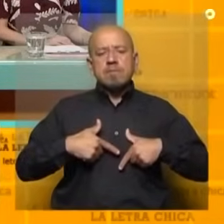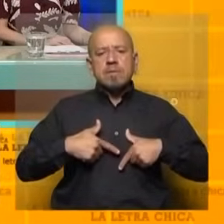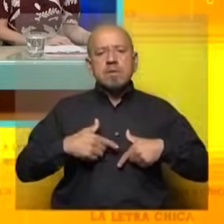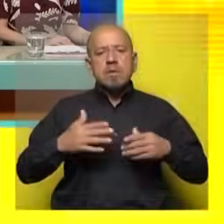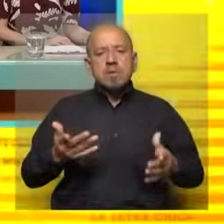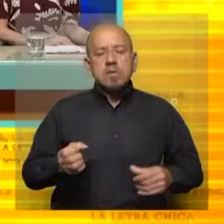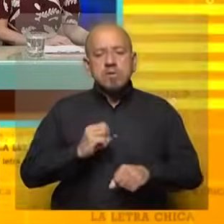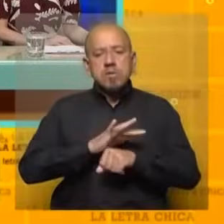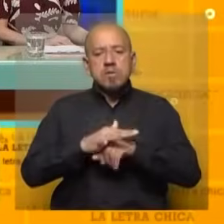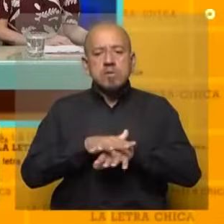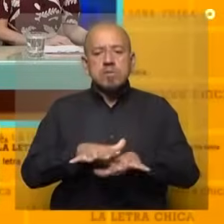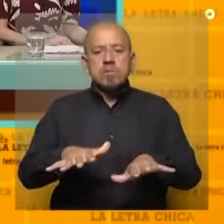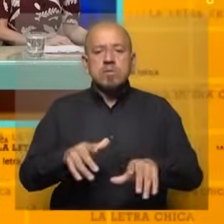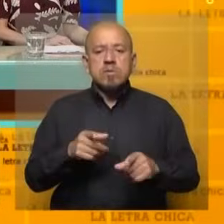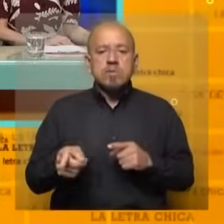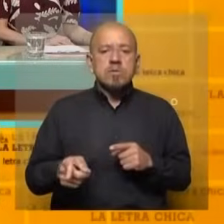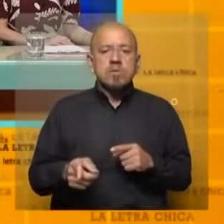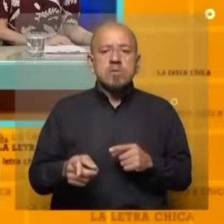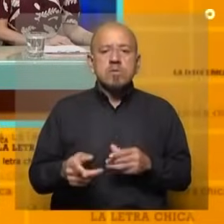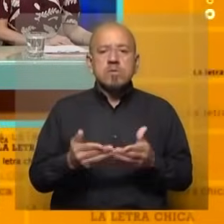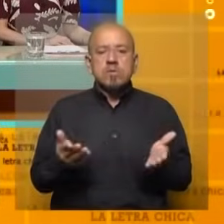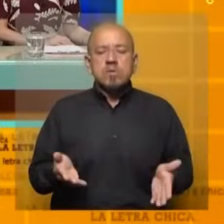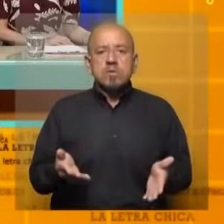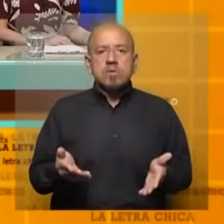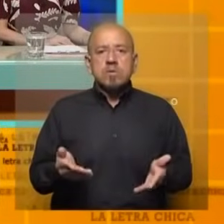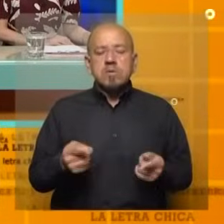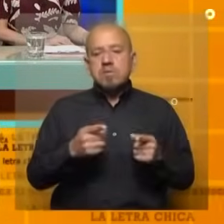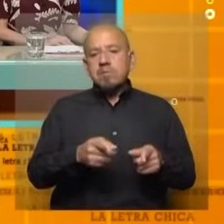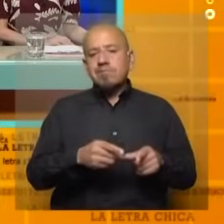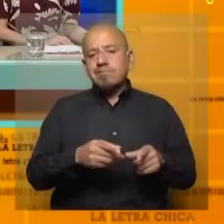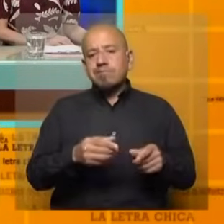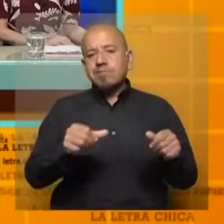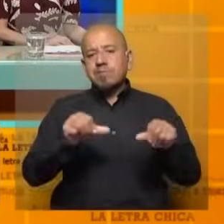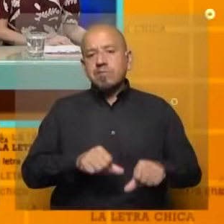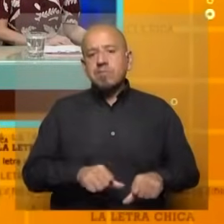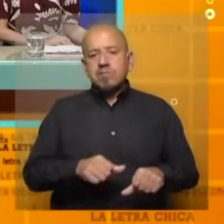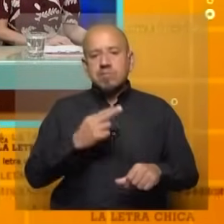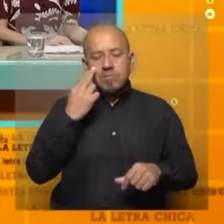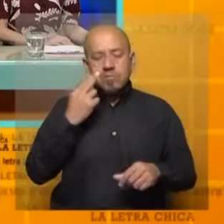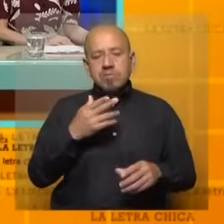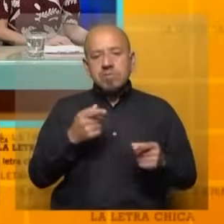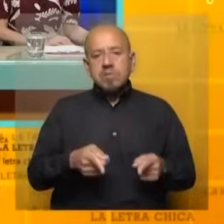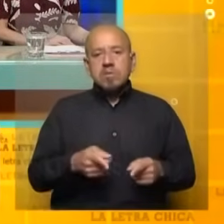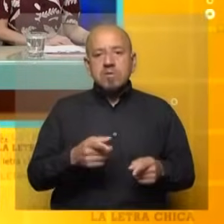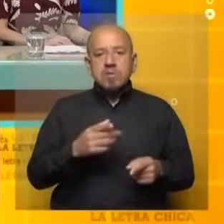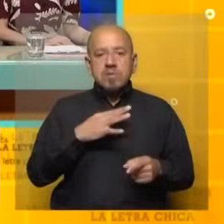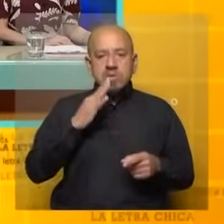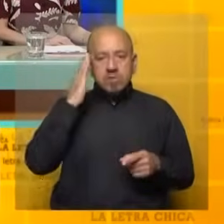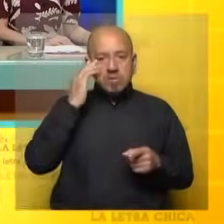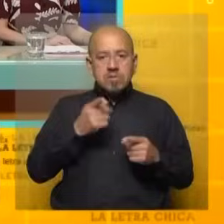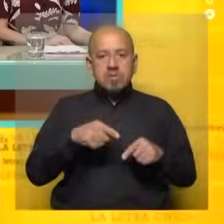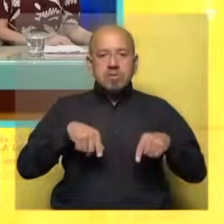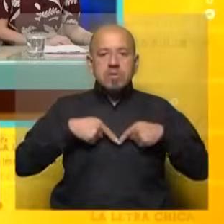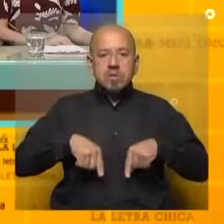Vino la pandemia y fue un sector golpeadísimo. Golpeadísimo. Lo sé porque soy